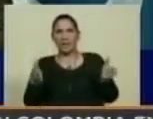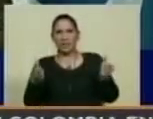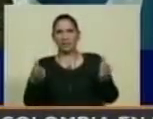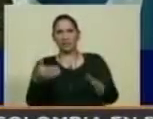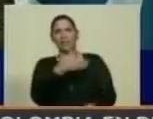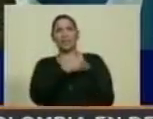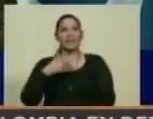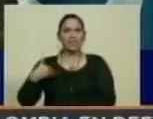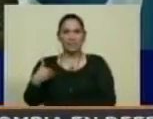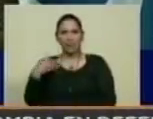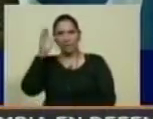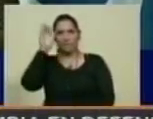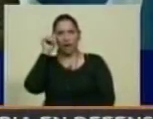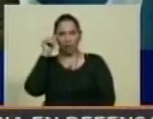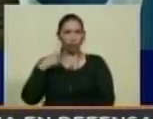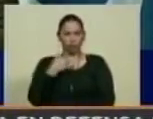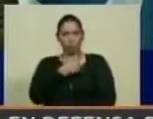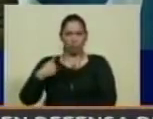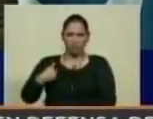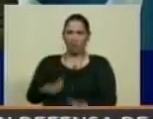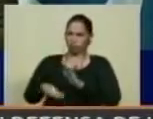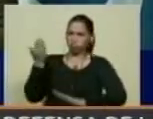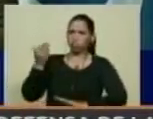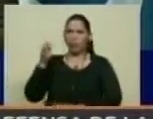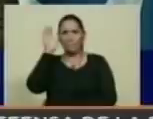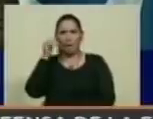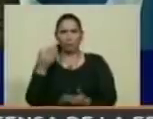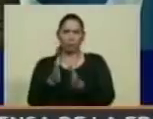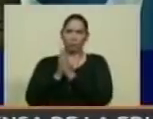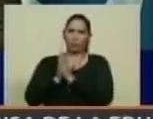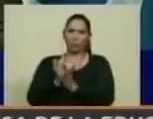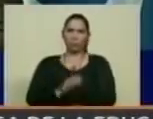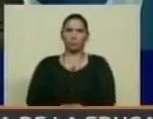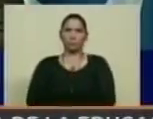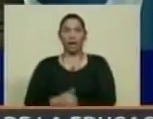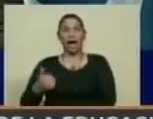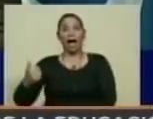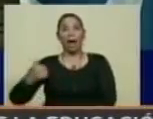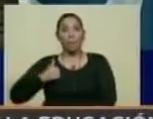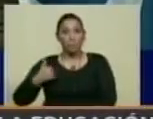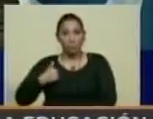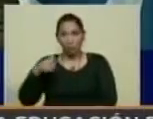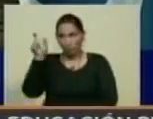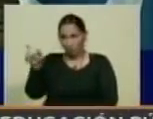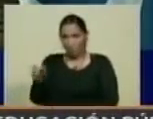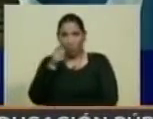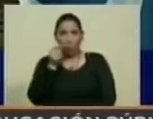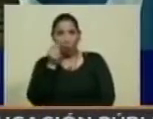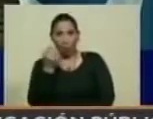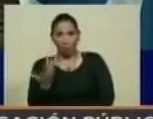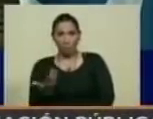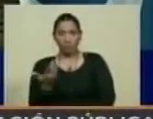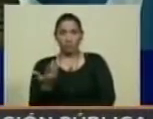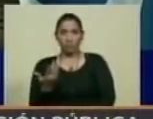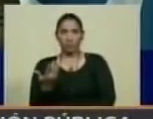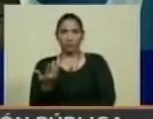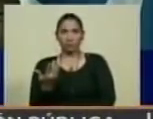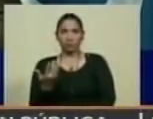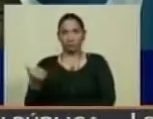ir al baño. Eso nosotros lo explicamos. Él aprovecha esa